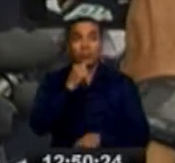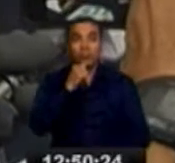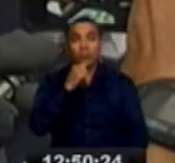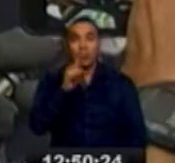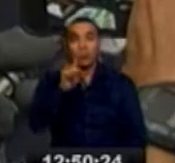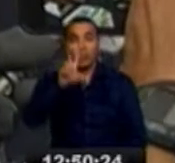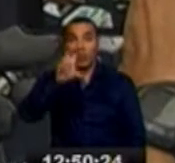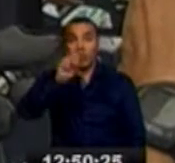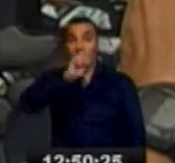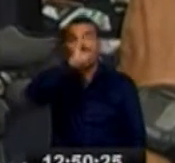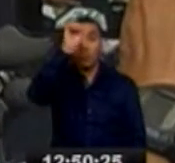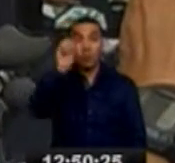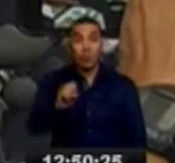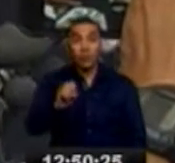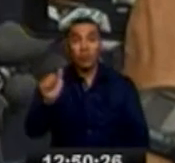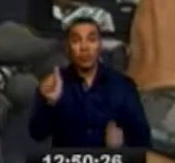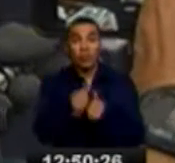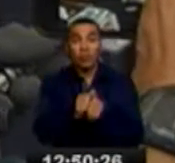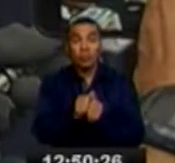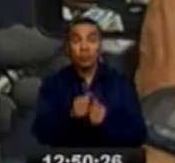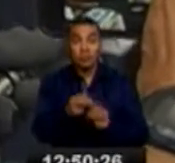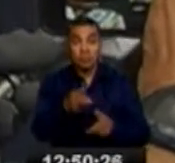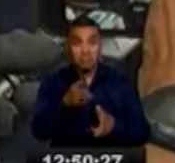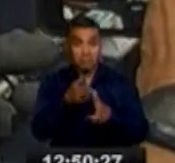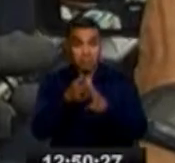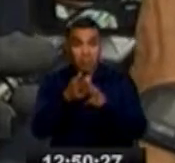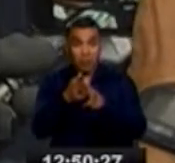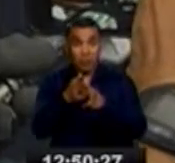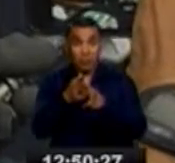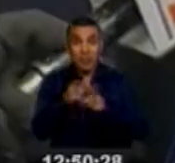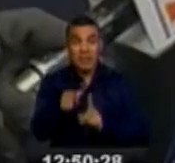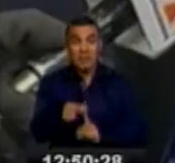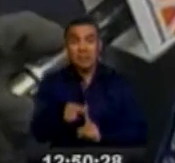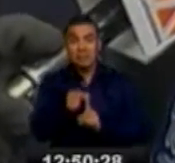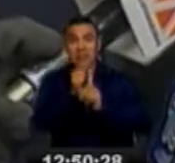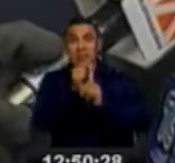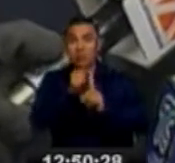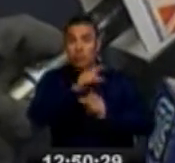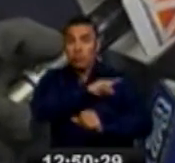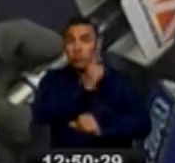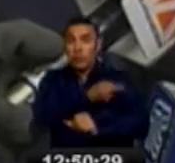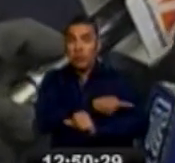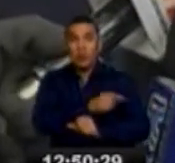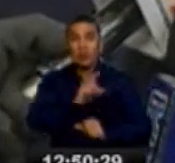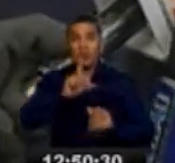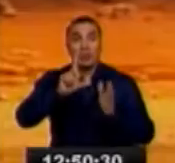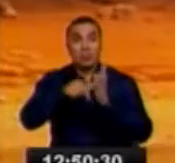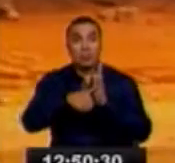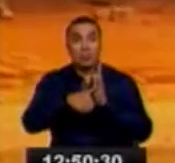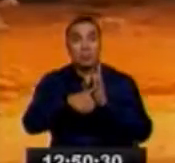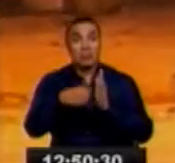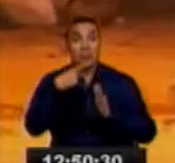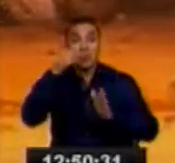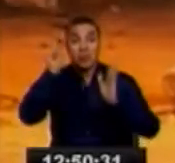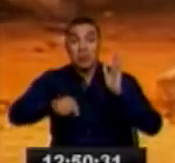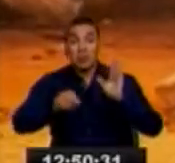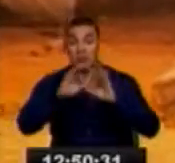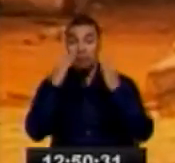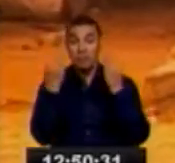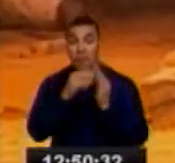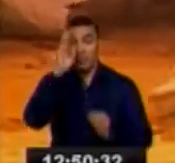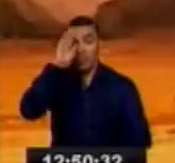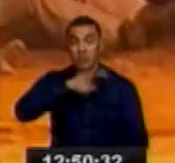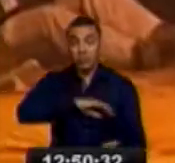un 30% con material de armamento letal viene a disposición del alto mando militar. Según el abogado de la familia del